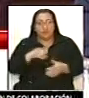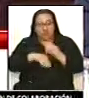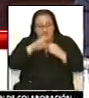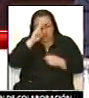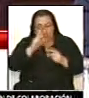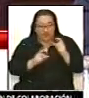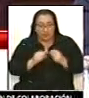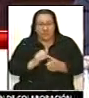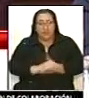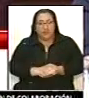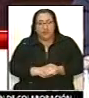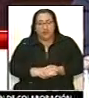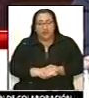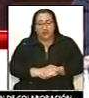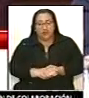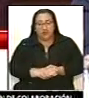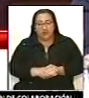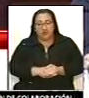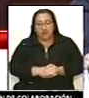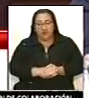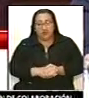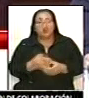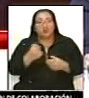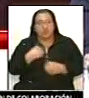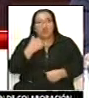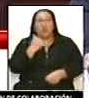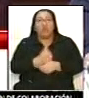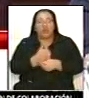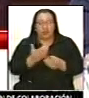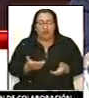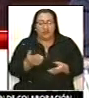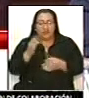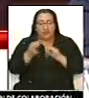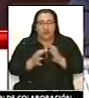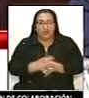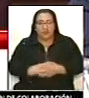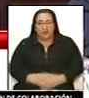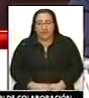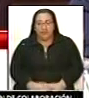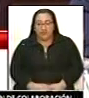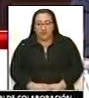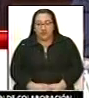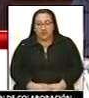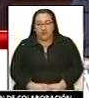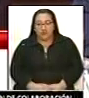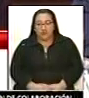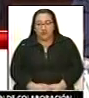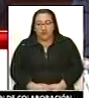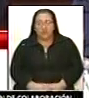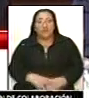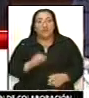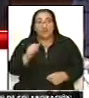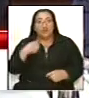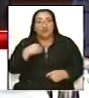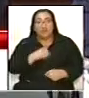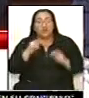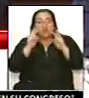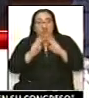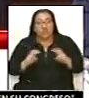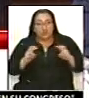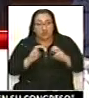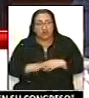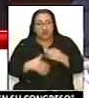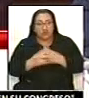migrante. Nuevamente, tenemos obligaciones presupuestales. Entonces, si nosotros los revisamos